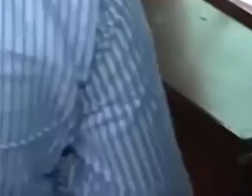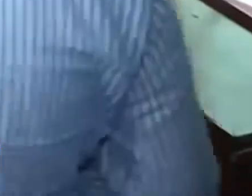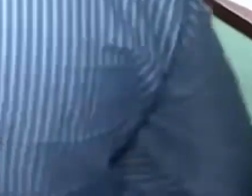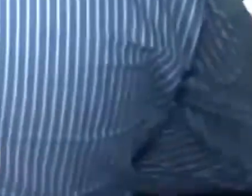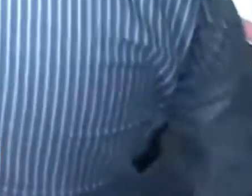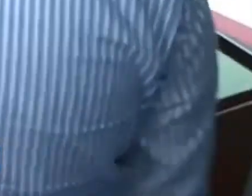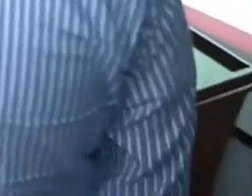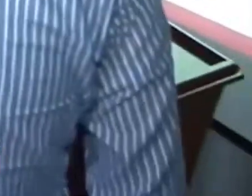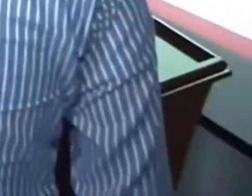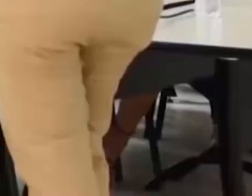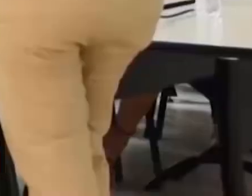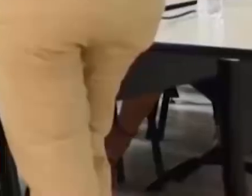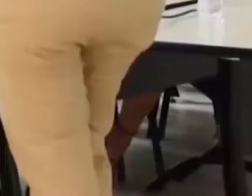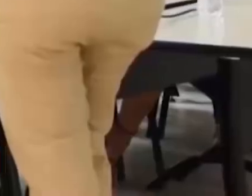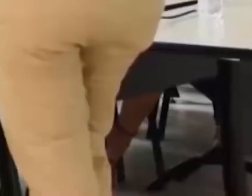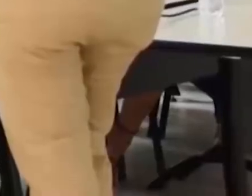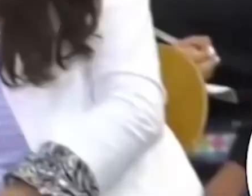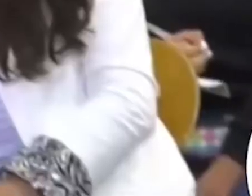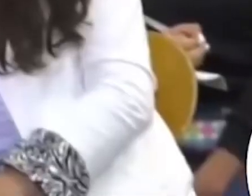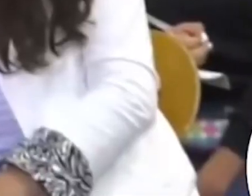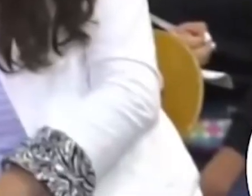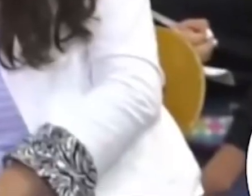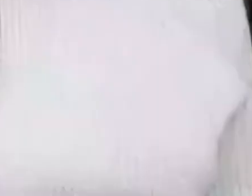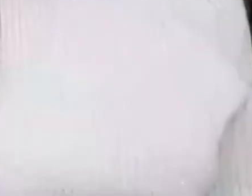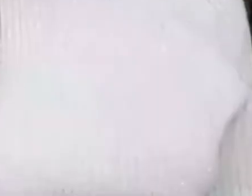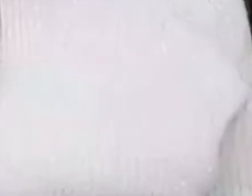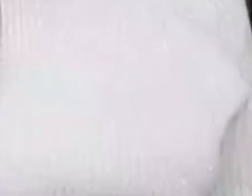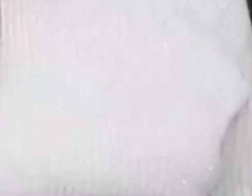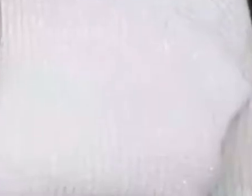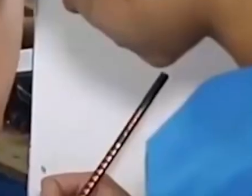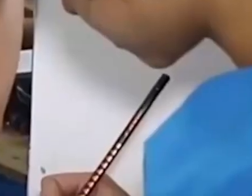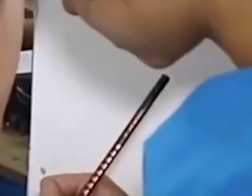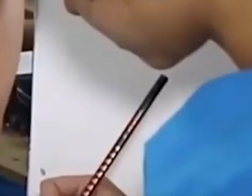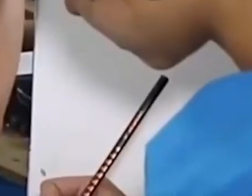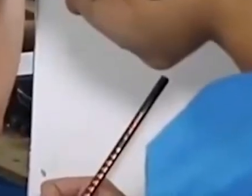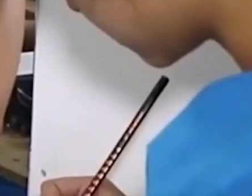estudiantes, el 71% de ellos sobrevive con alrededor de 500.000 pesos mensuales.